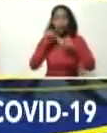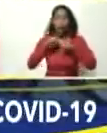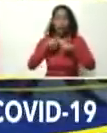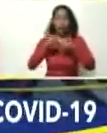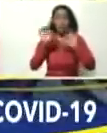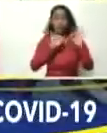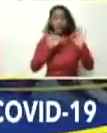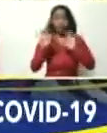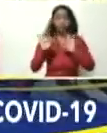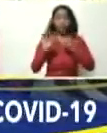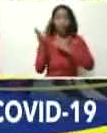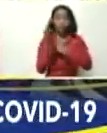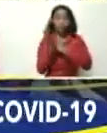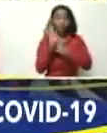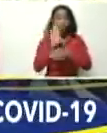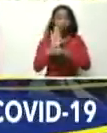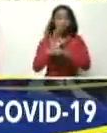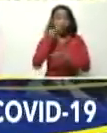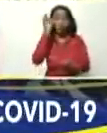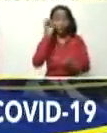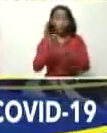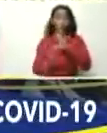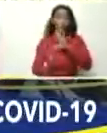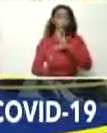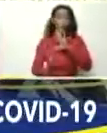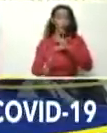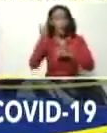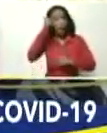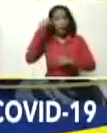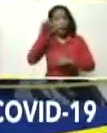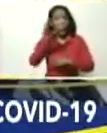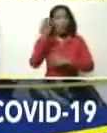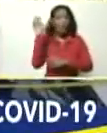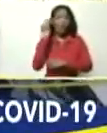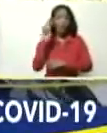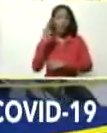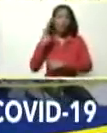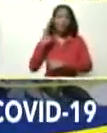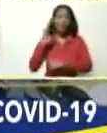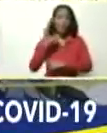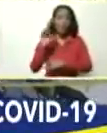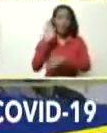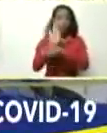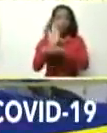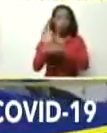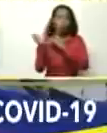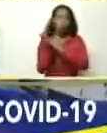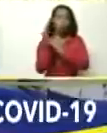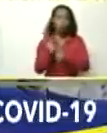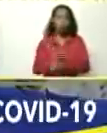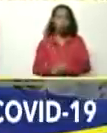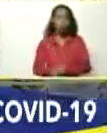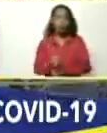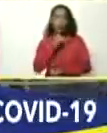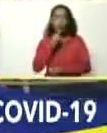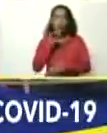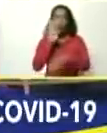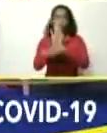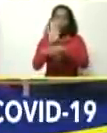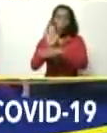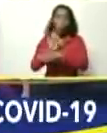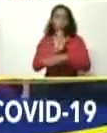alerta, cuidando. Afortunadamente el pueblo de Venezuela tiene quien lo cuide, tiene quien lo